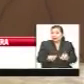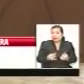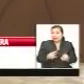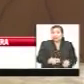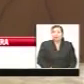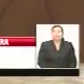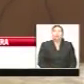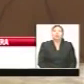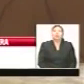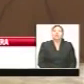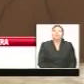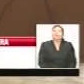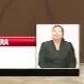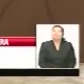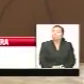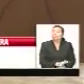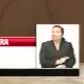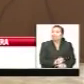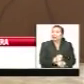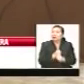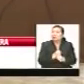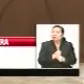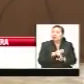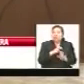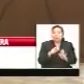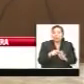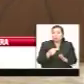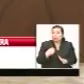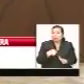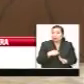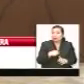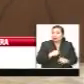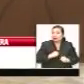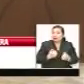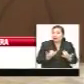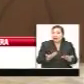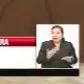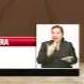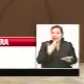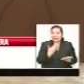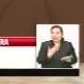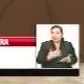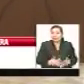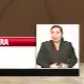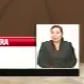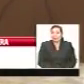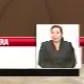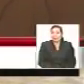incrementos insostenibles de proyectos que todos nosotros hemos criticado acá. Gracias, congresista Martorell.